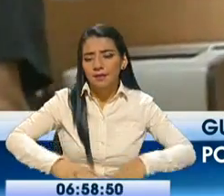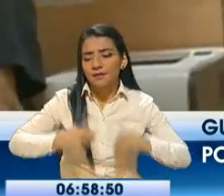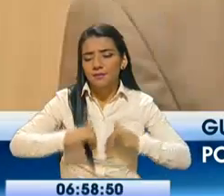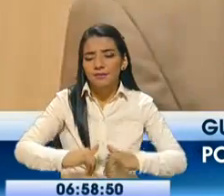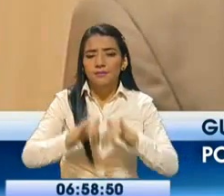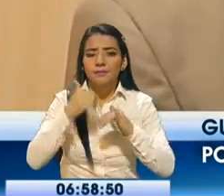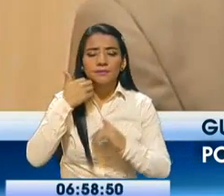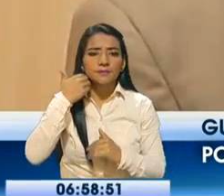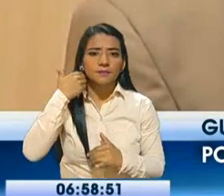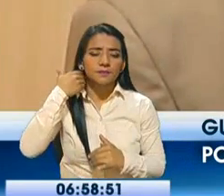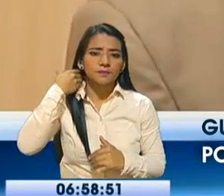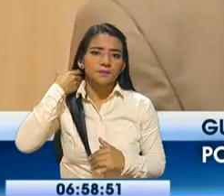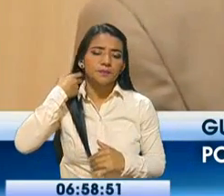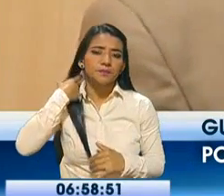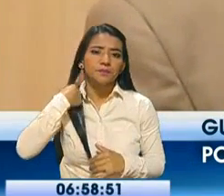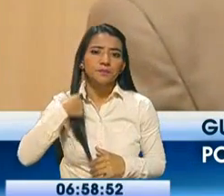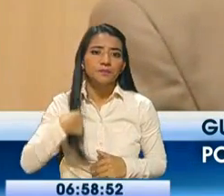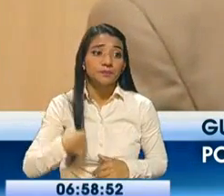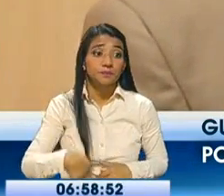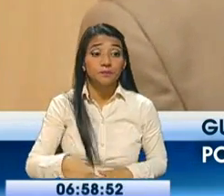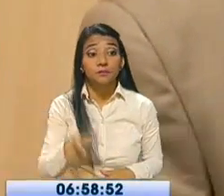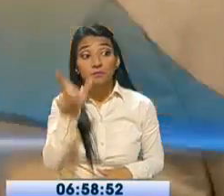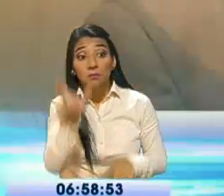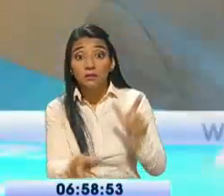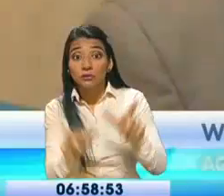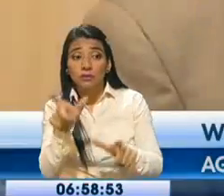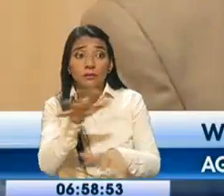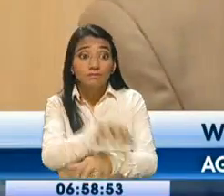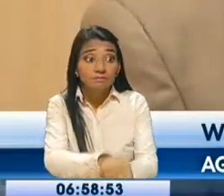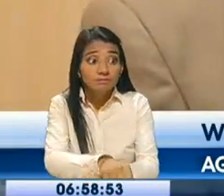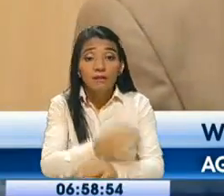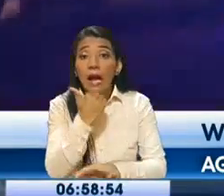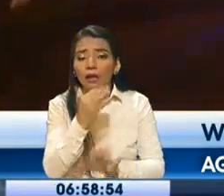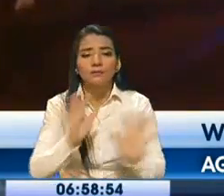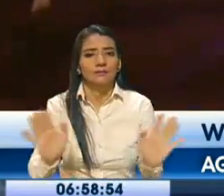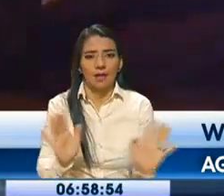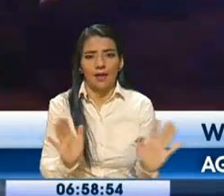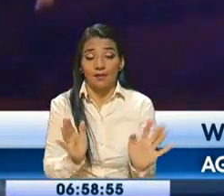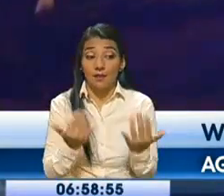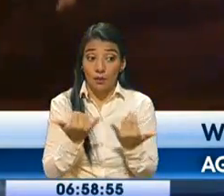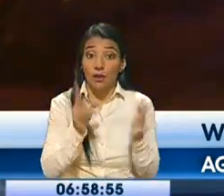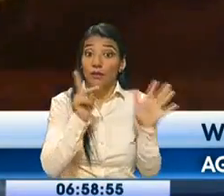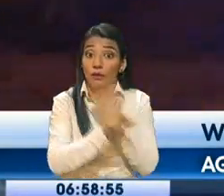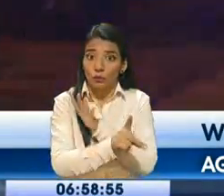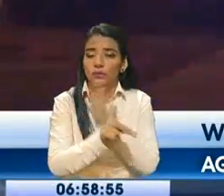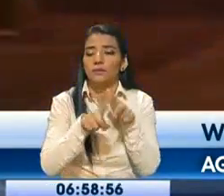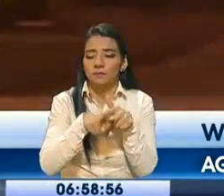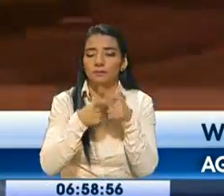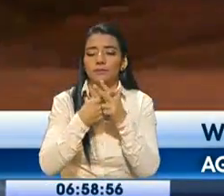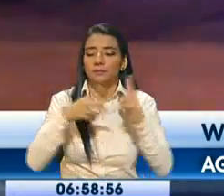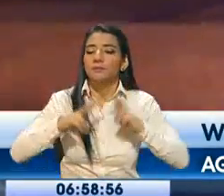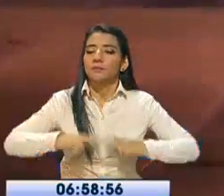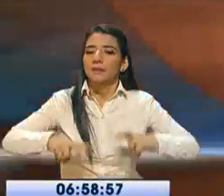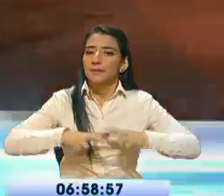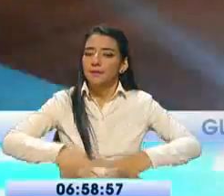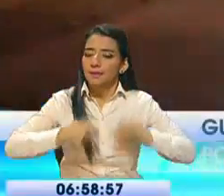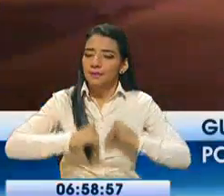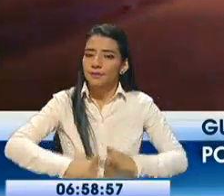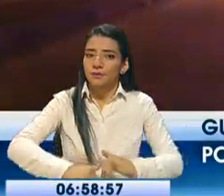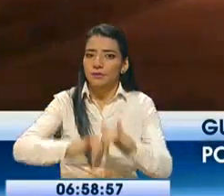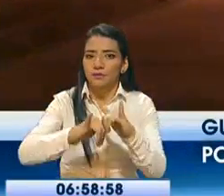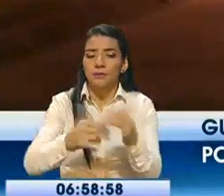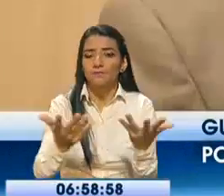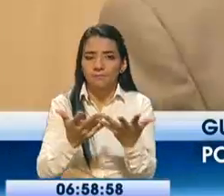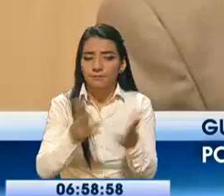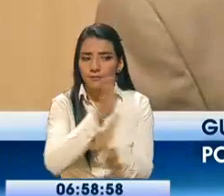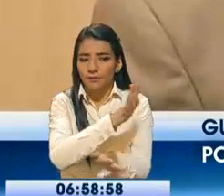hecho. No se ha podido detener a ninguna persona, por lo que una vez receptada la denuncia, se van a hacer las investigaciones pertinentes, por supuesto con la dirección